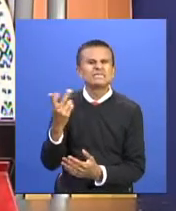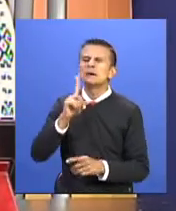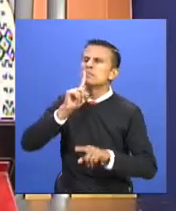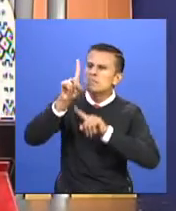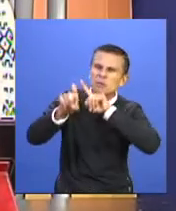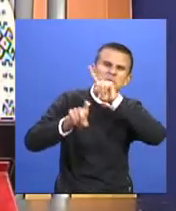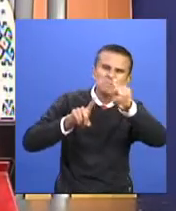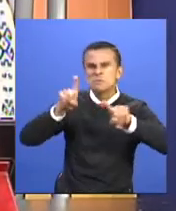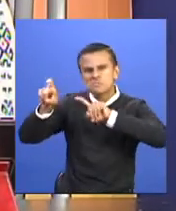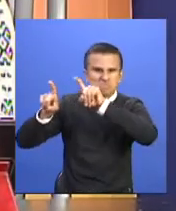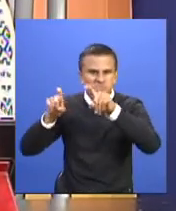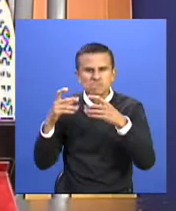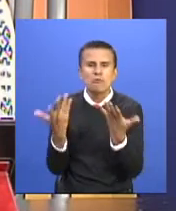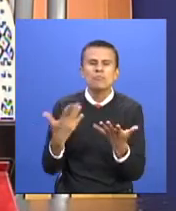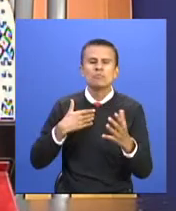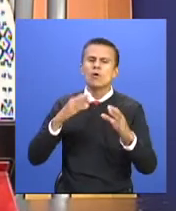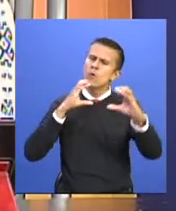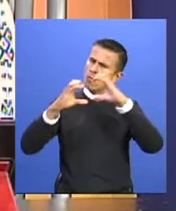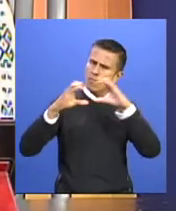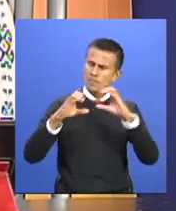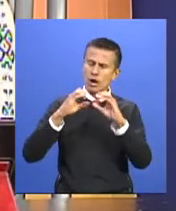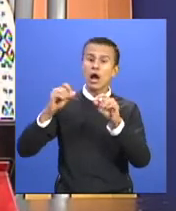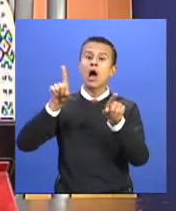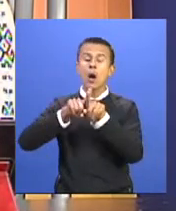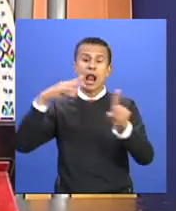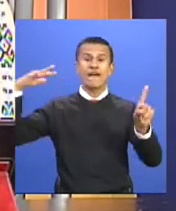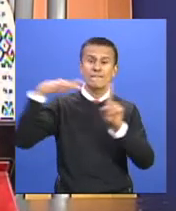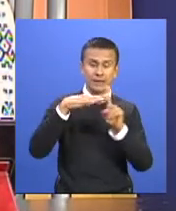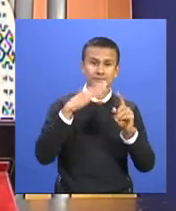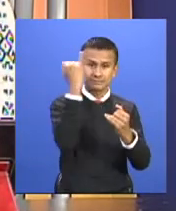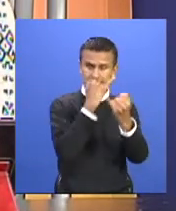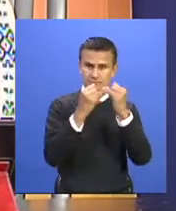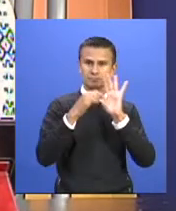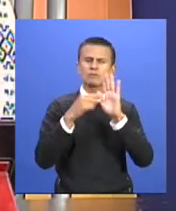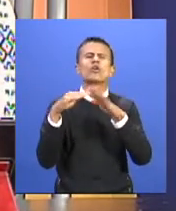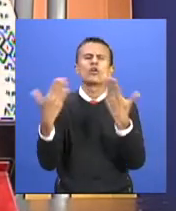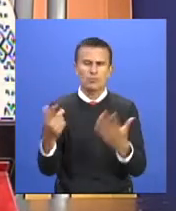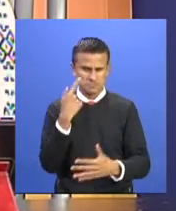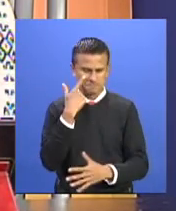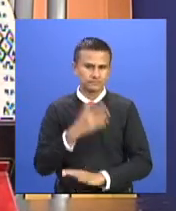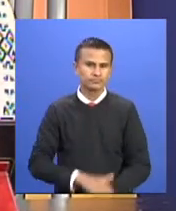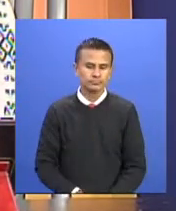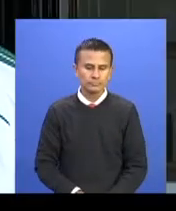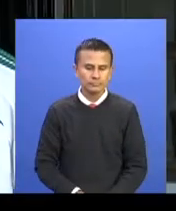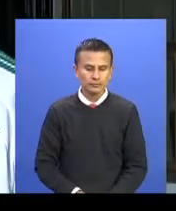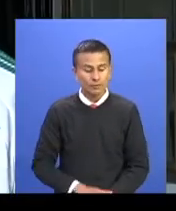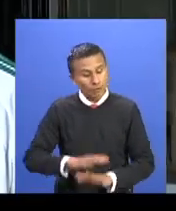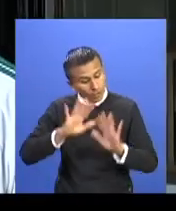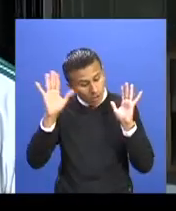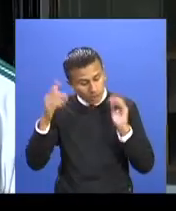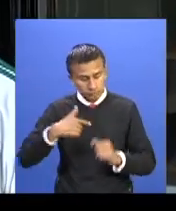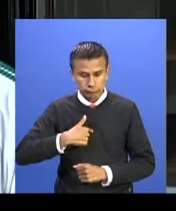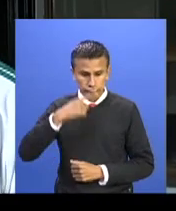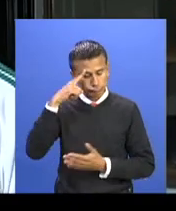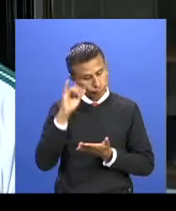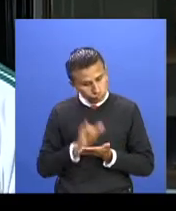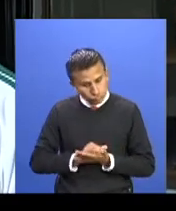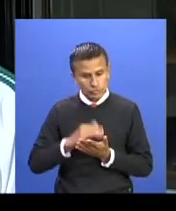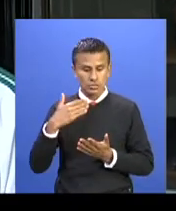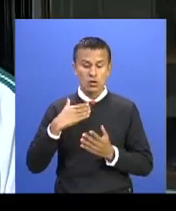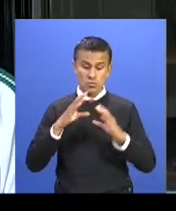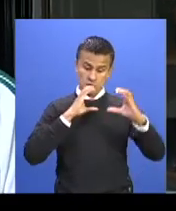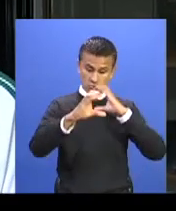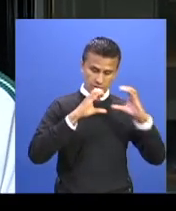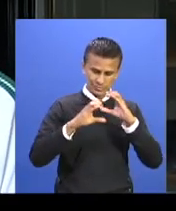la comunicación incide en la reputación corporativa de la organización. Creo indudablemente que la comunicación